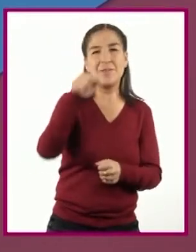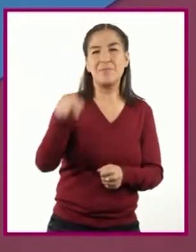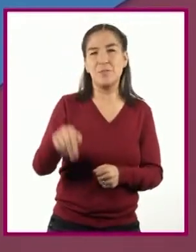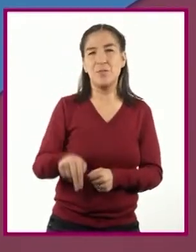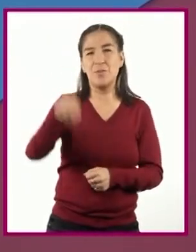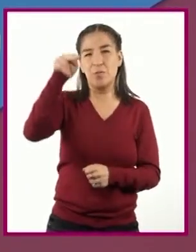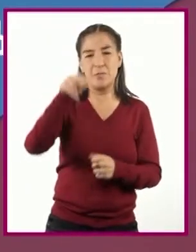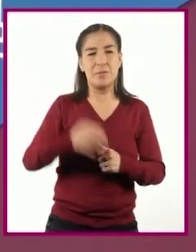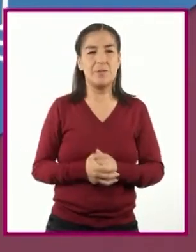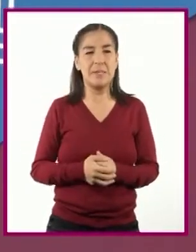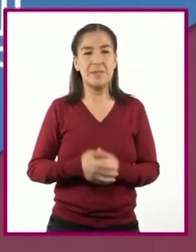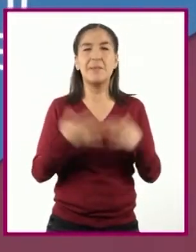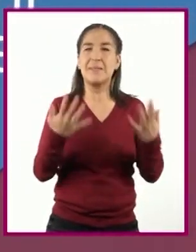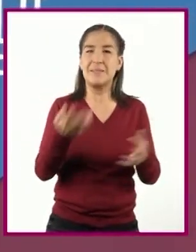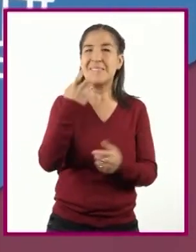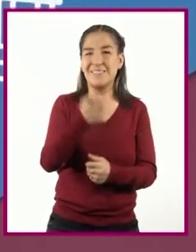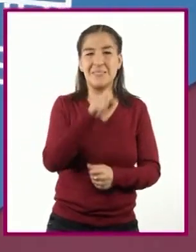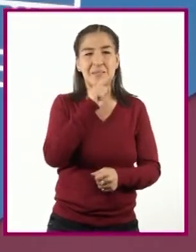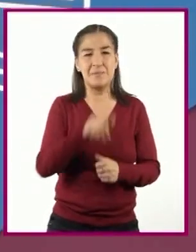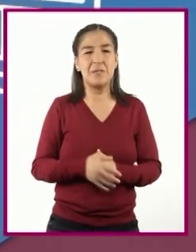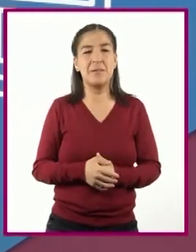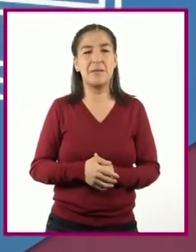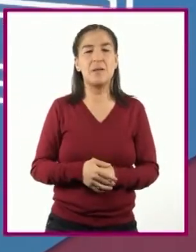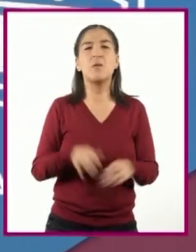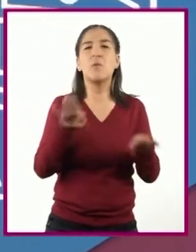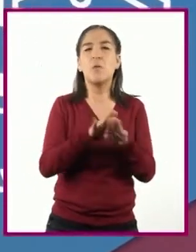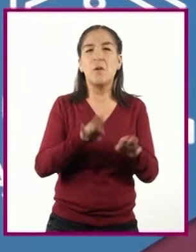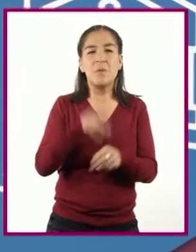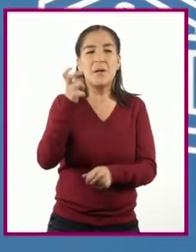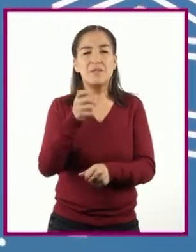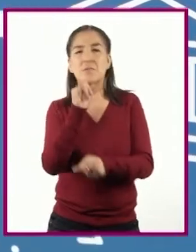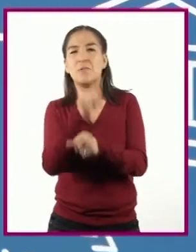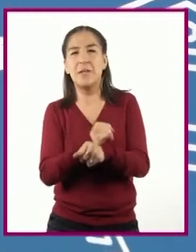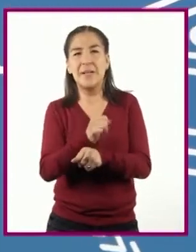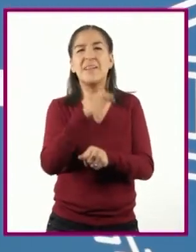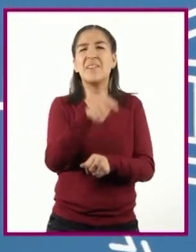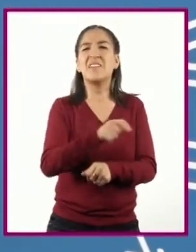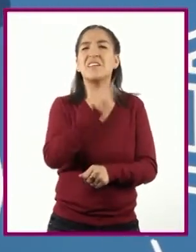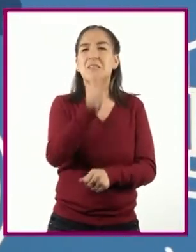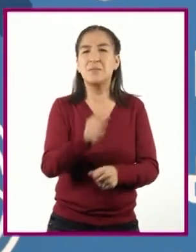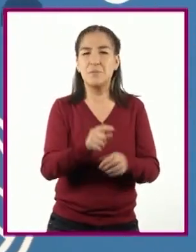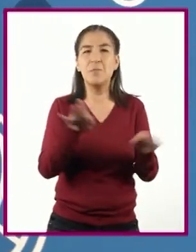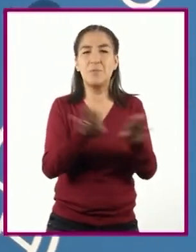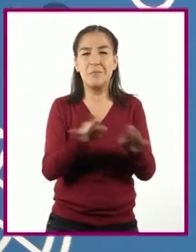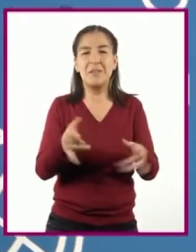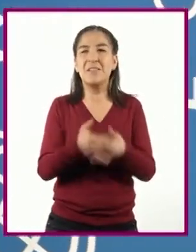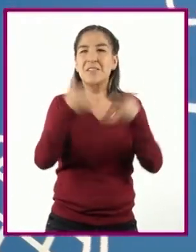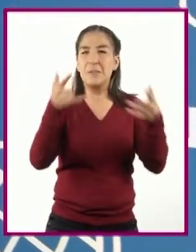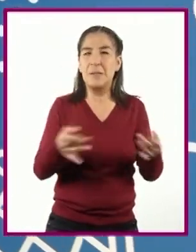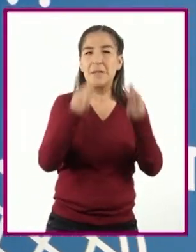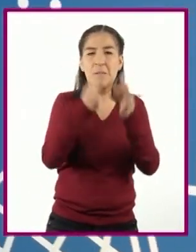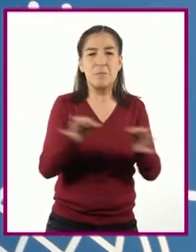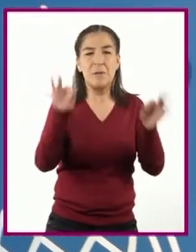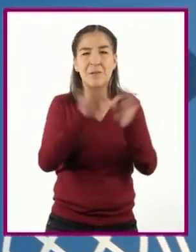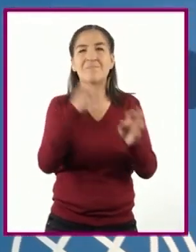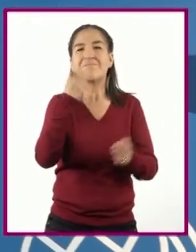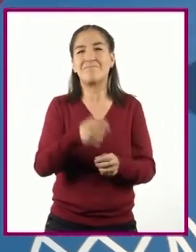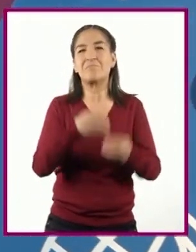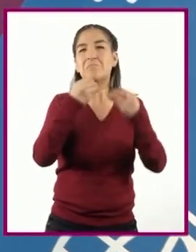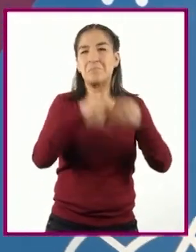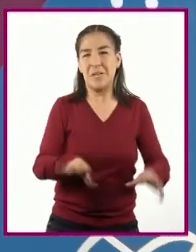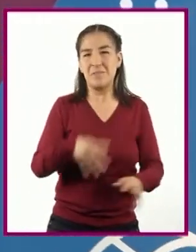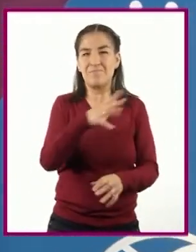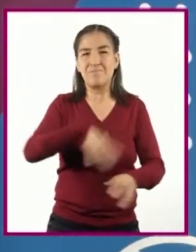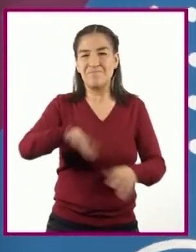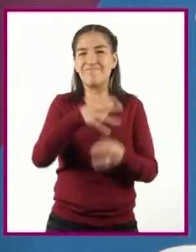norte. Sin embargo, hay en esos sucesos un aspecto mucho más importante que la pérdida territorial.